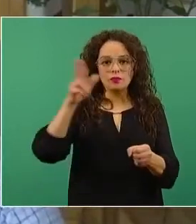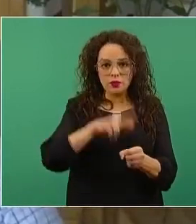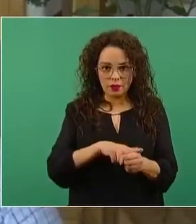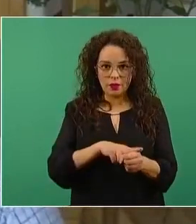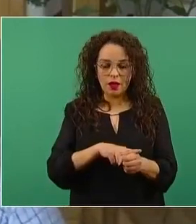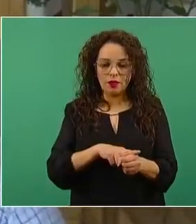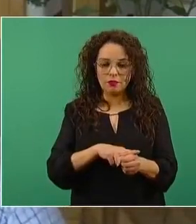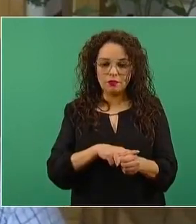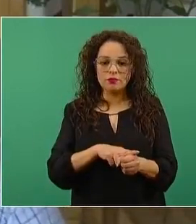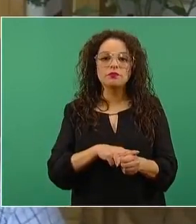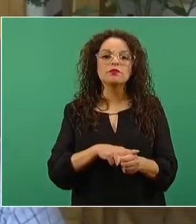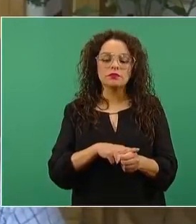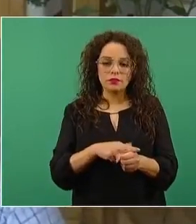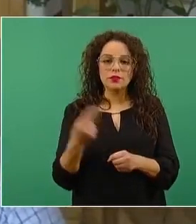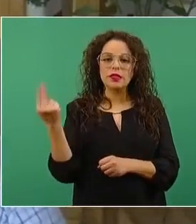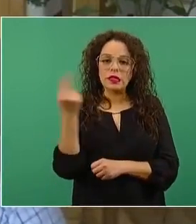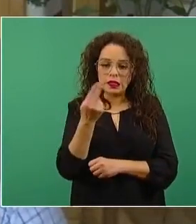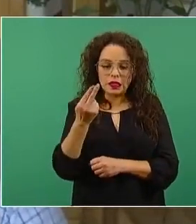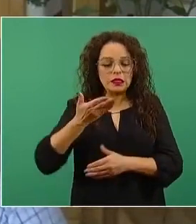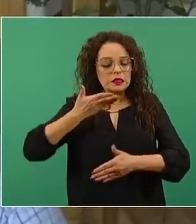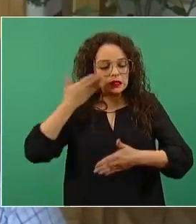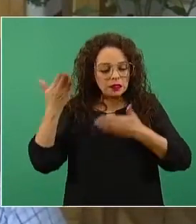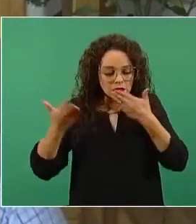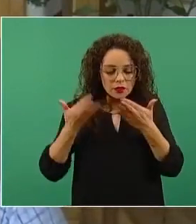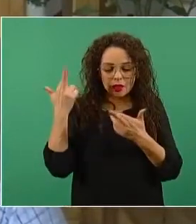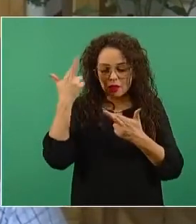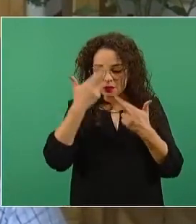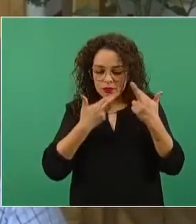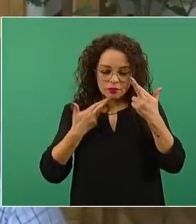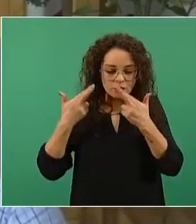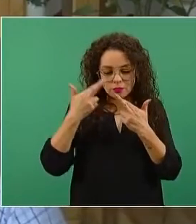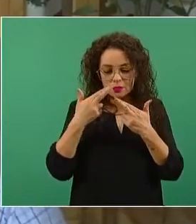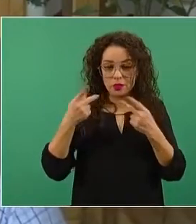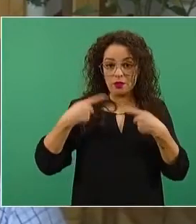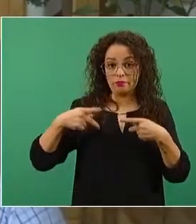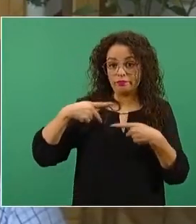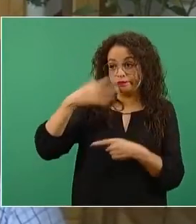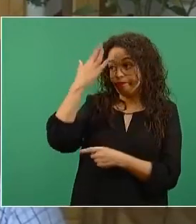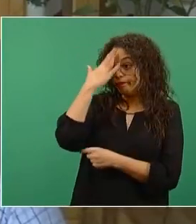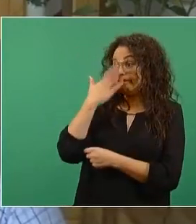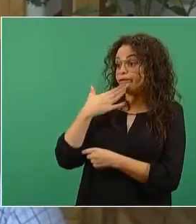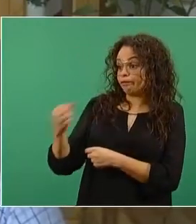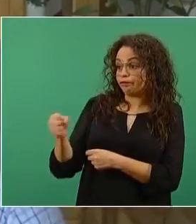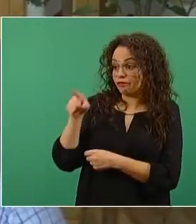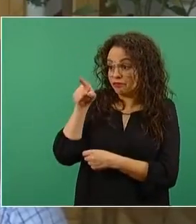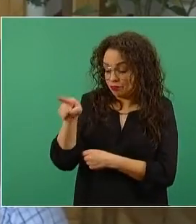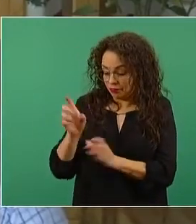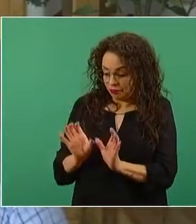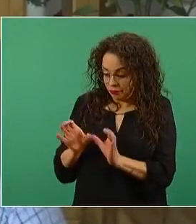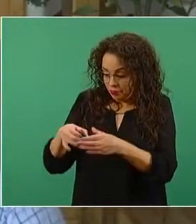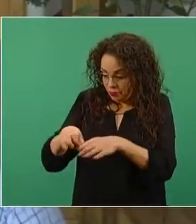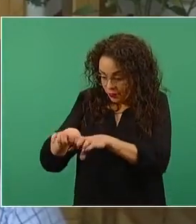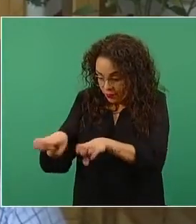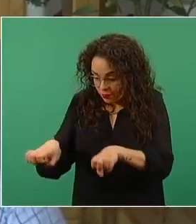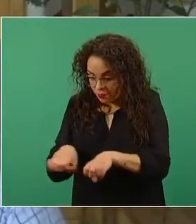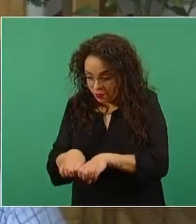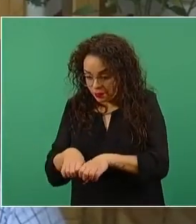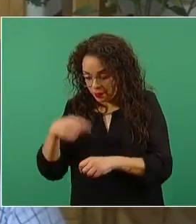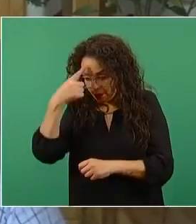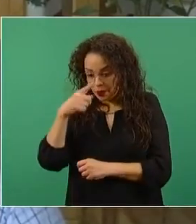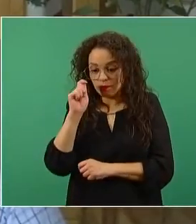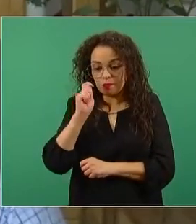por un proceso de dictaminación en donde este comité de expertos, que para los efectos de la vacuna contra el